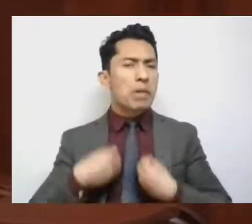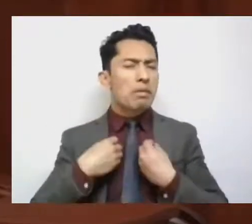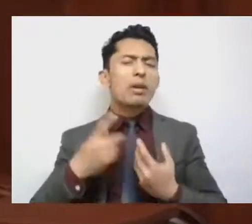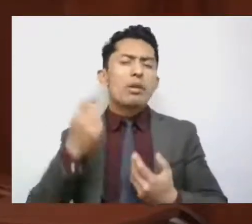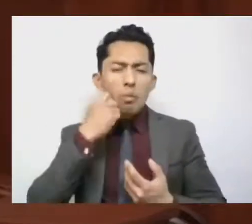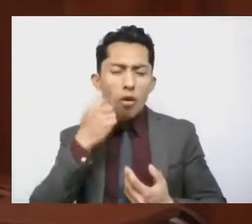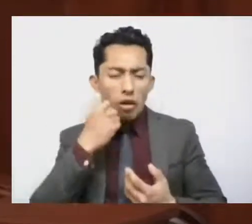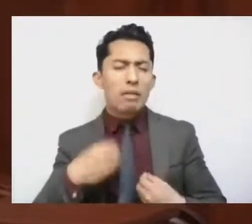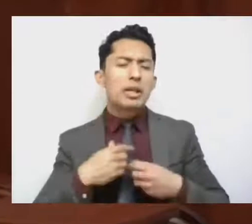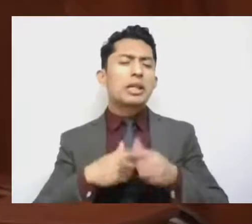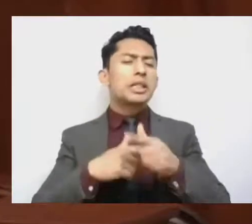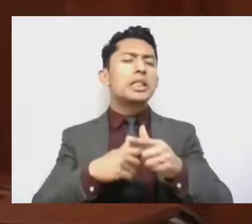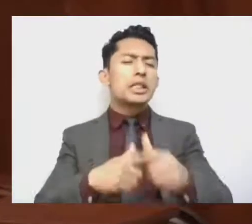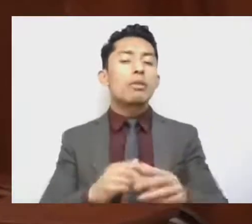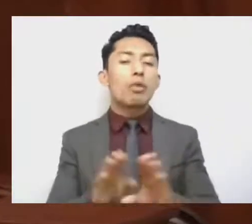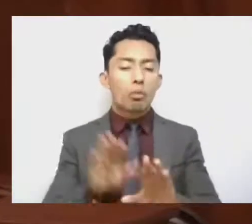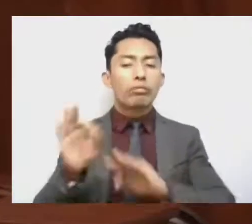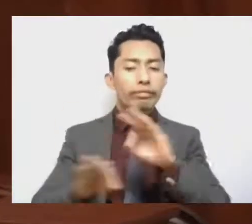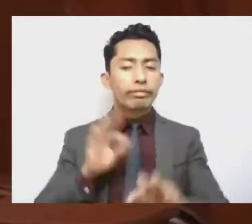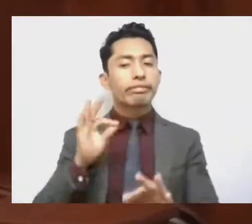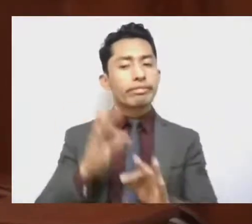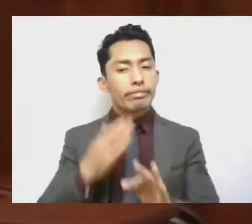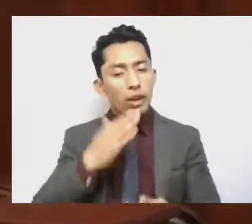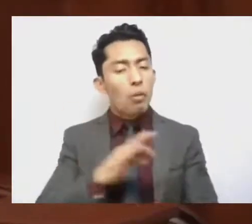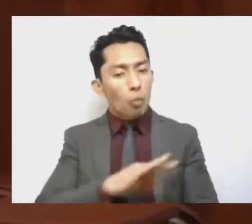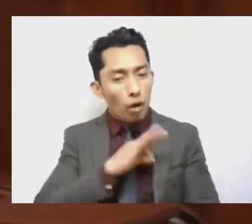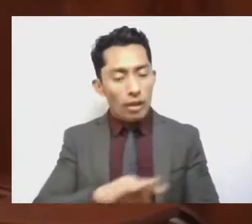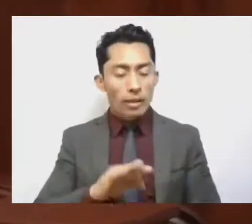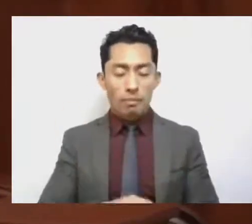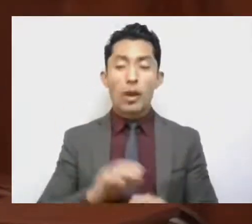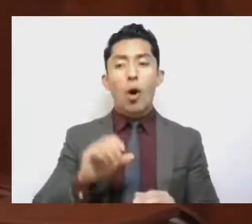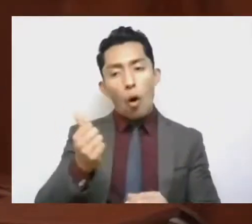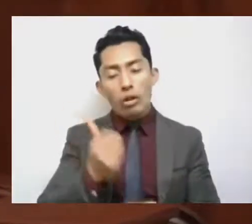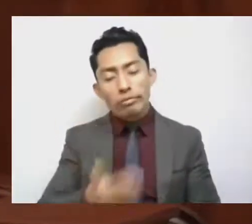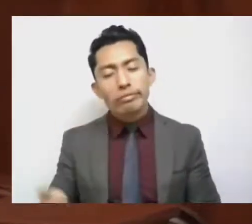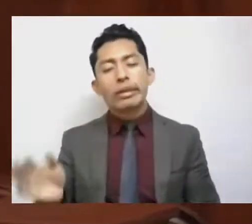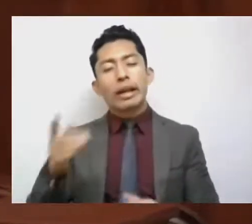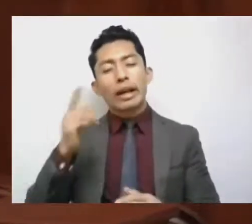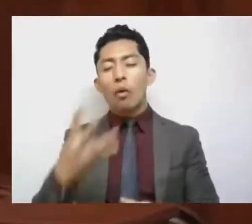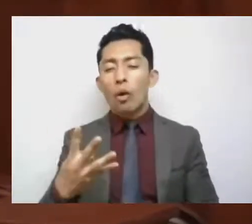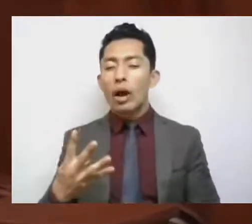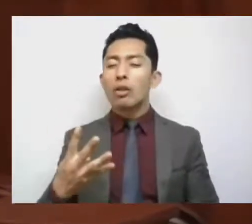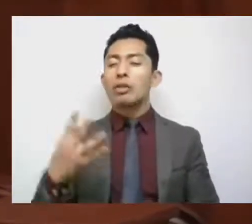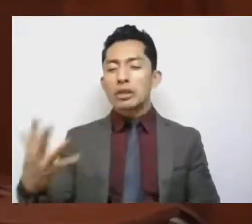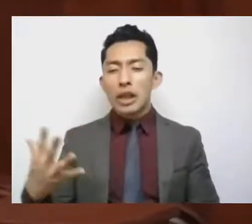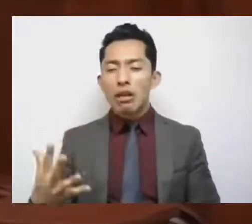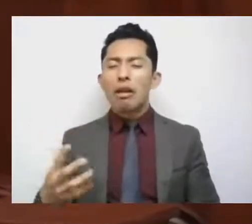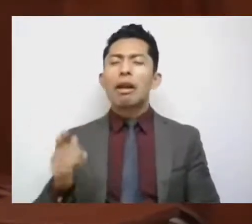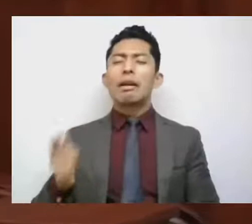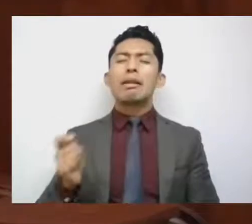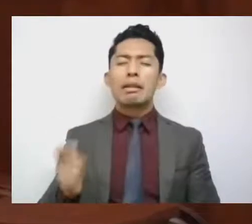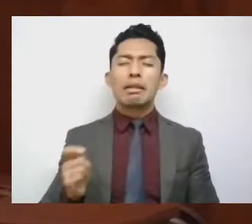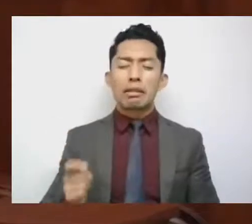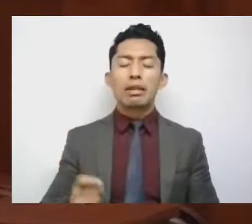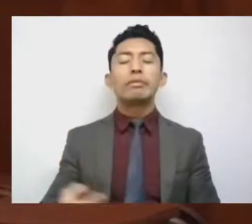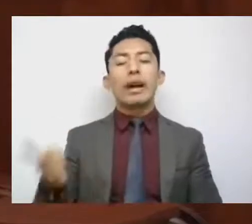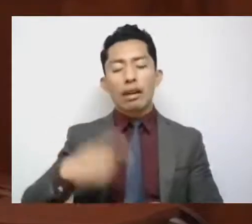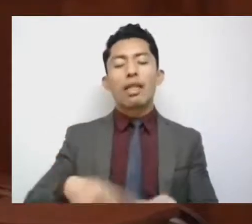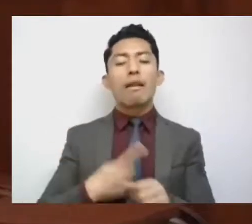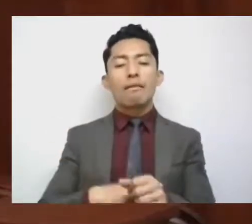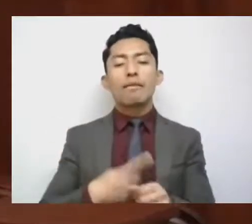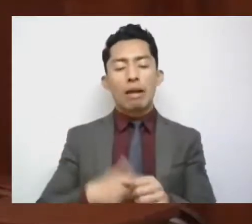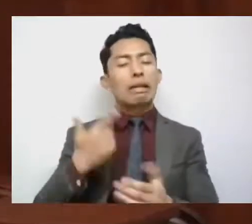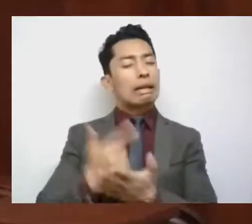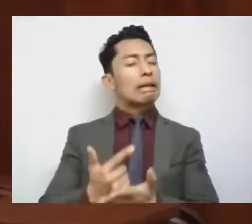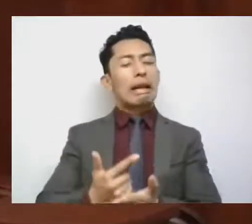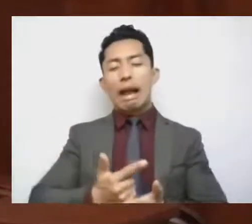con un manejo adecuado. Y el resto se encuentran en etapas de 4 y 5, es decir, con insuficiencia renal crónica